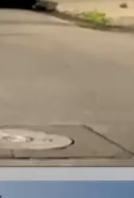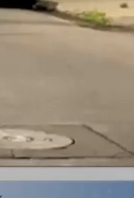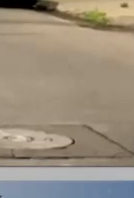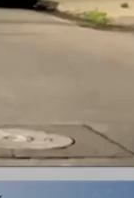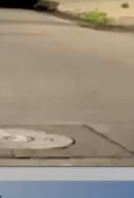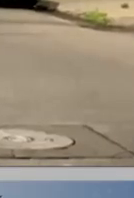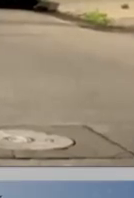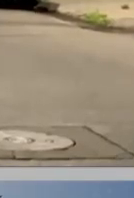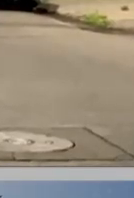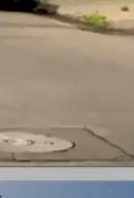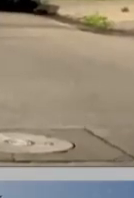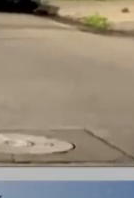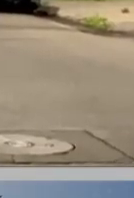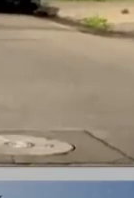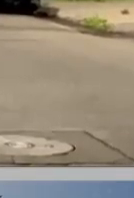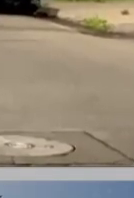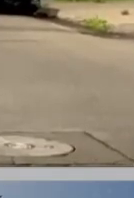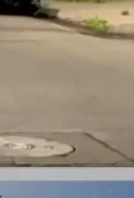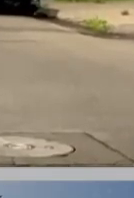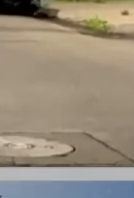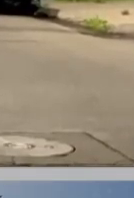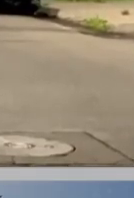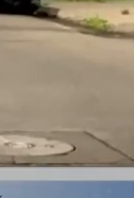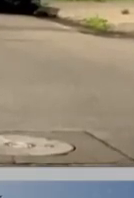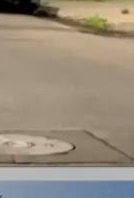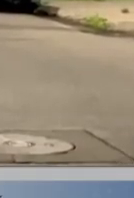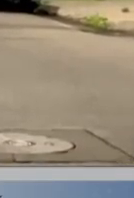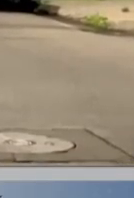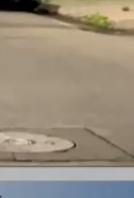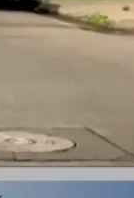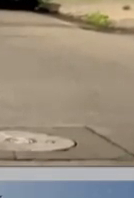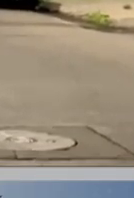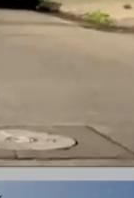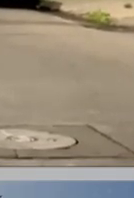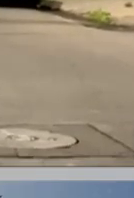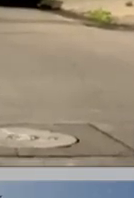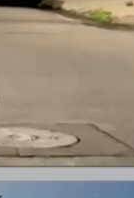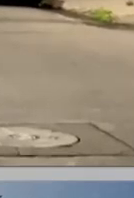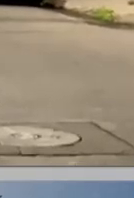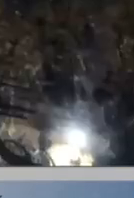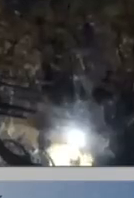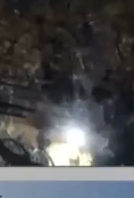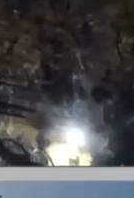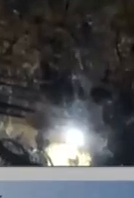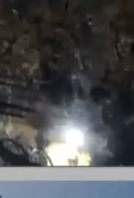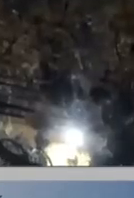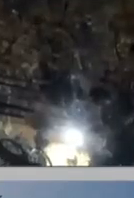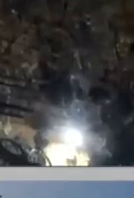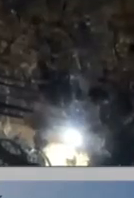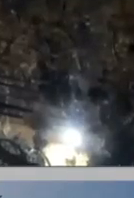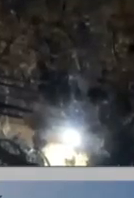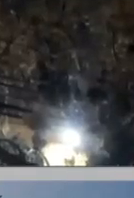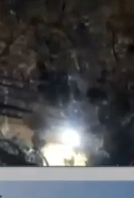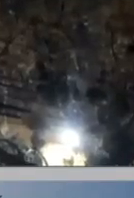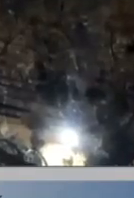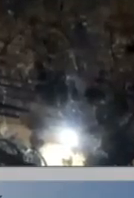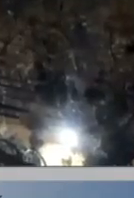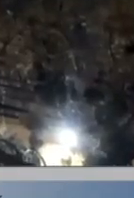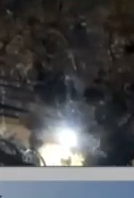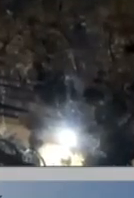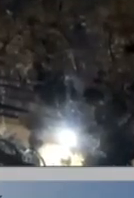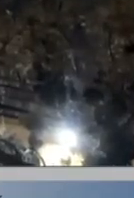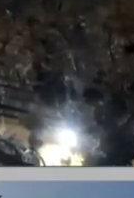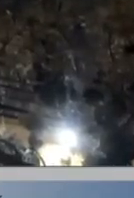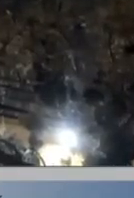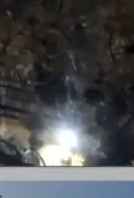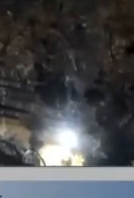este funcionario hizo uso de su arma particular, logrando repeler esta intervención que tuvieron estos individuos contra él.